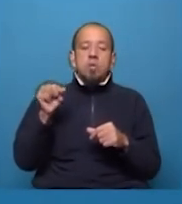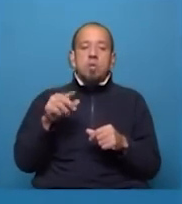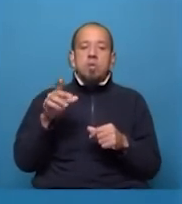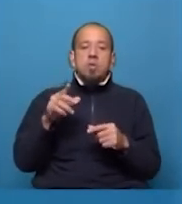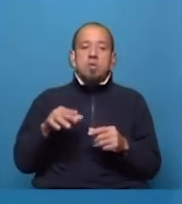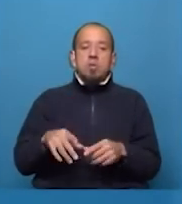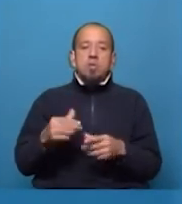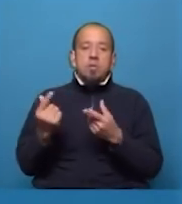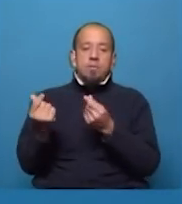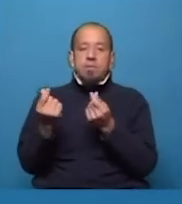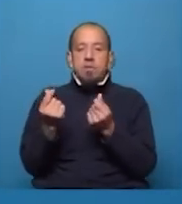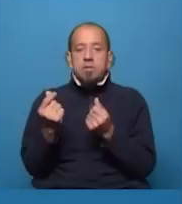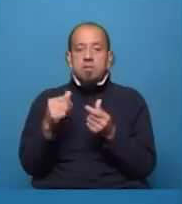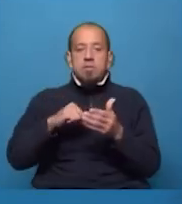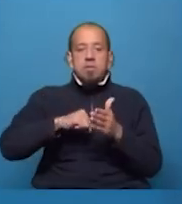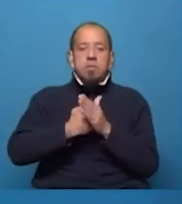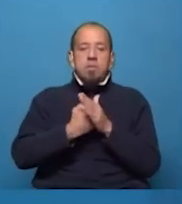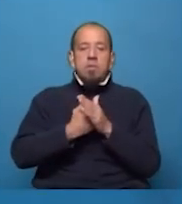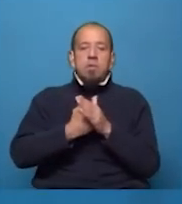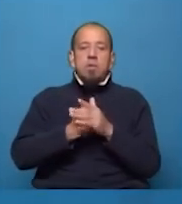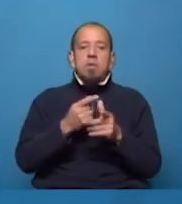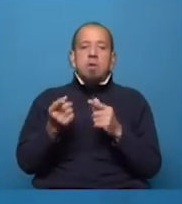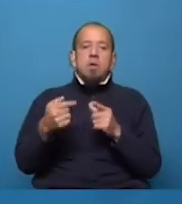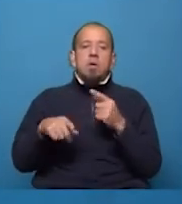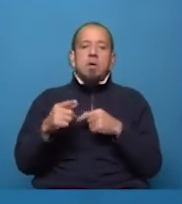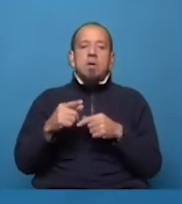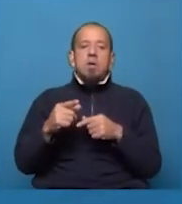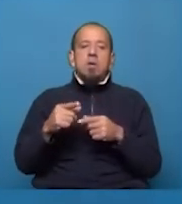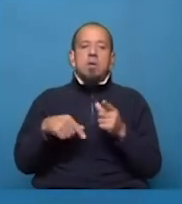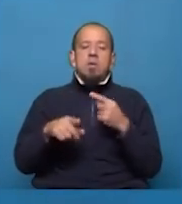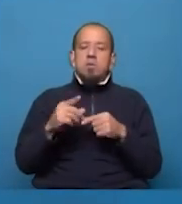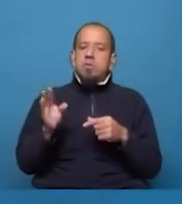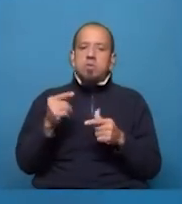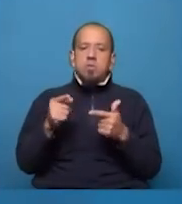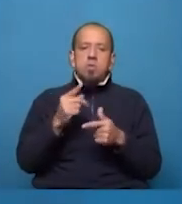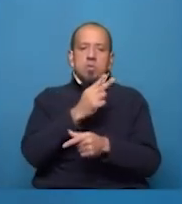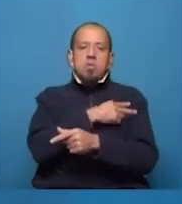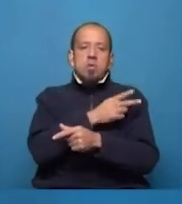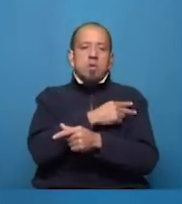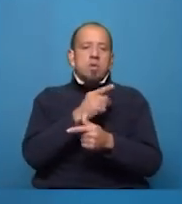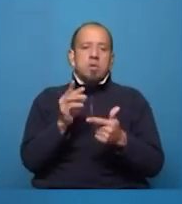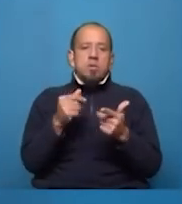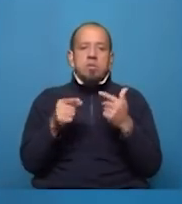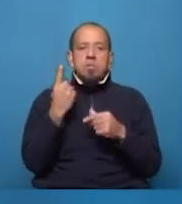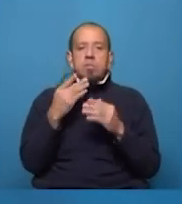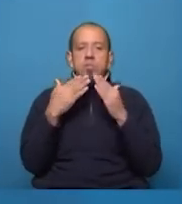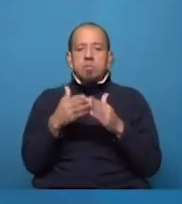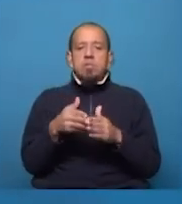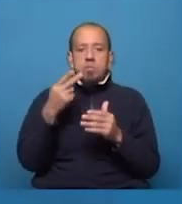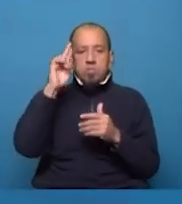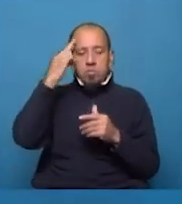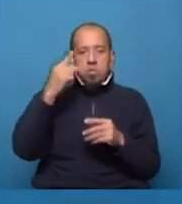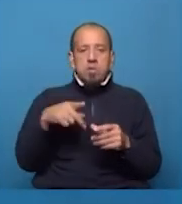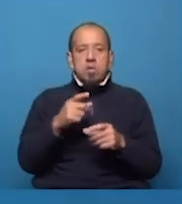todos los bancos sujetos obligados financieros los oficiales cumplimiento los gerentes la primera pregunta era